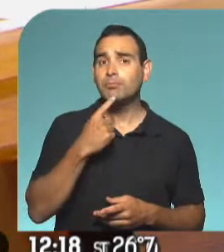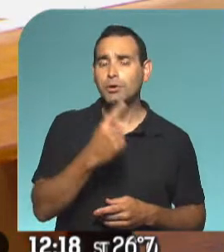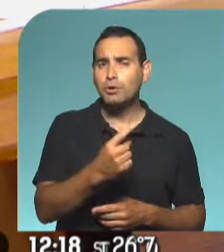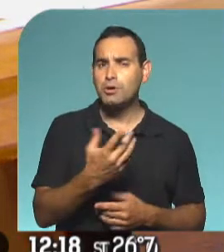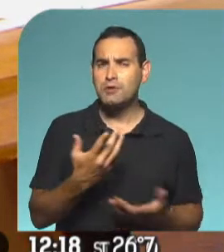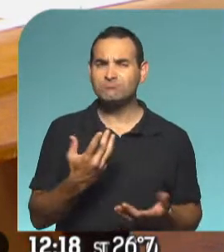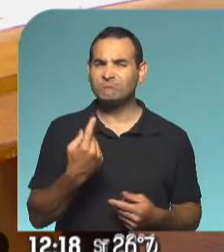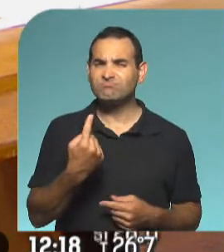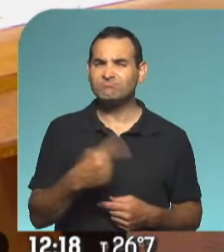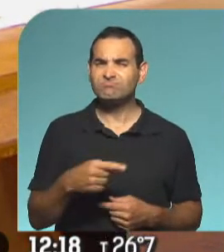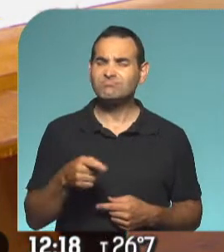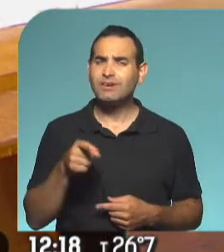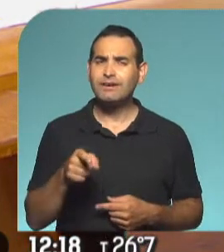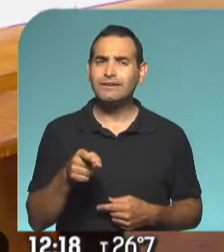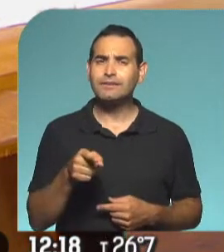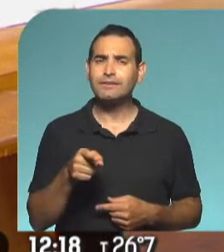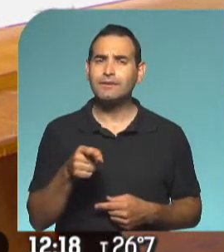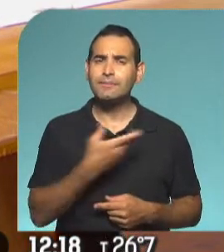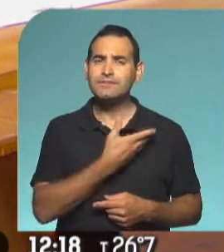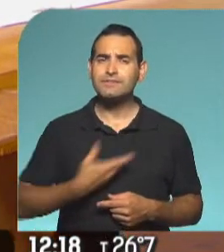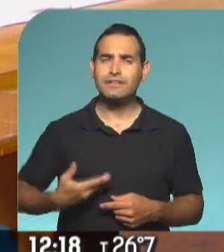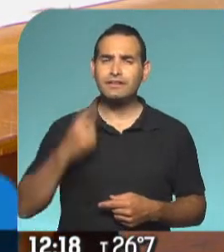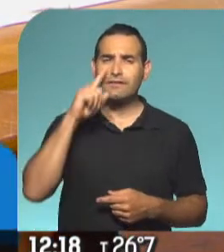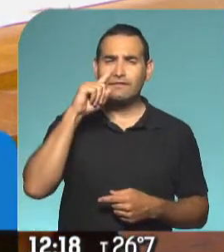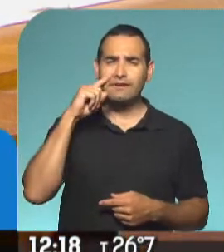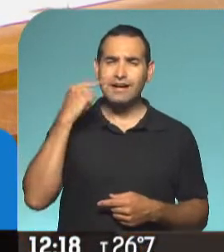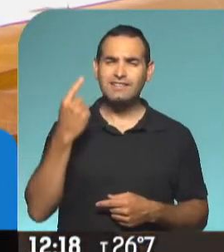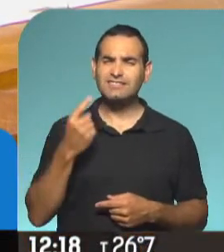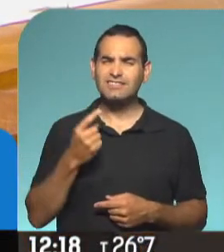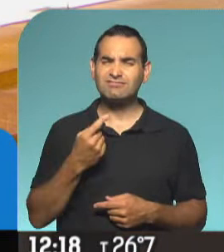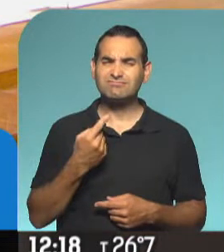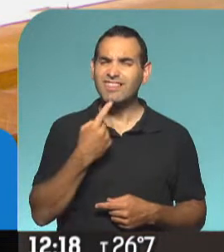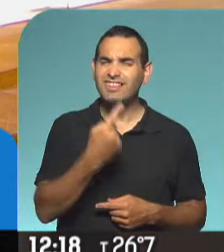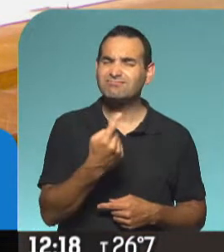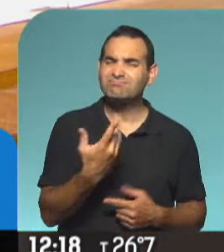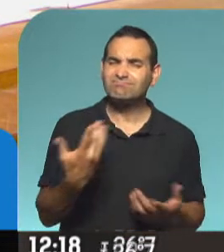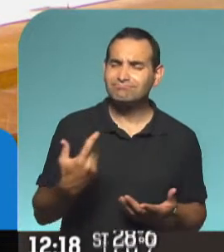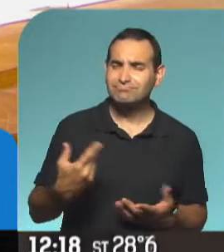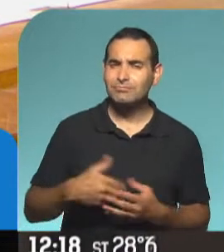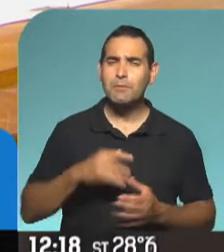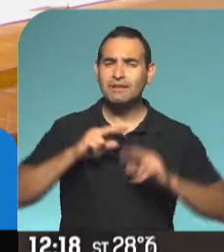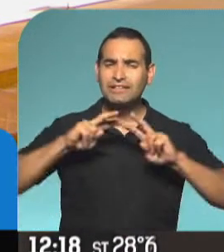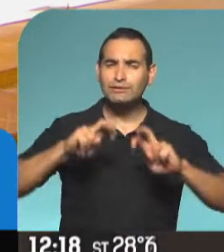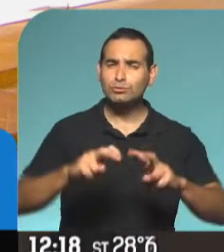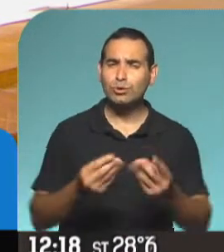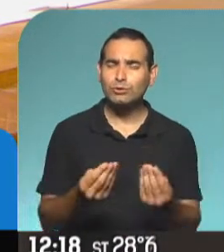consiste esta referencia que hizo el presidente Alberto Fernández y por dónde puede ir precisamente esta